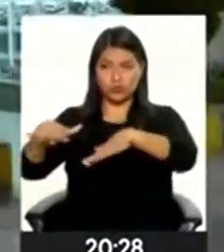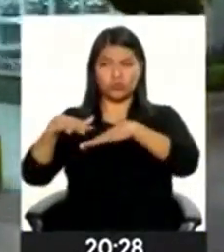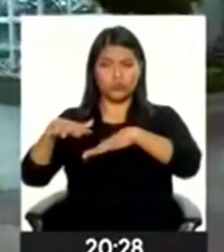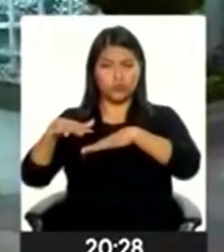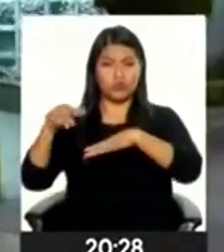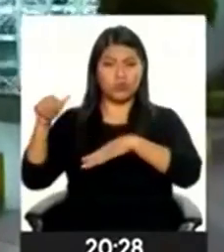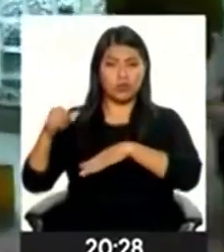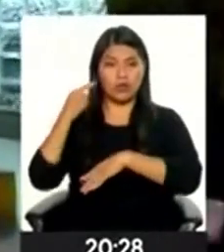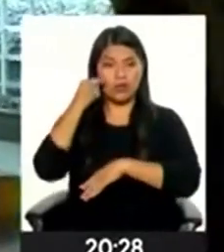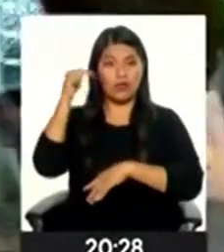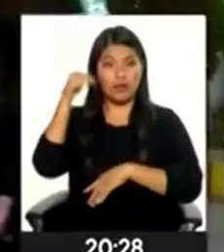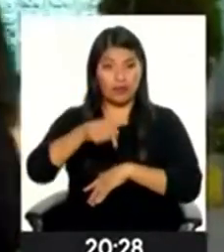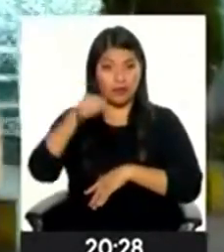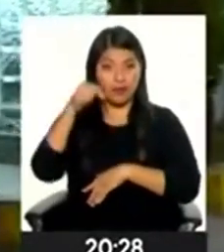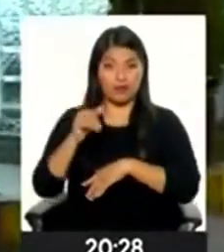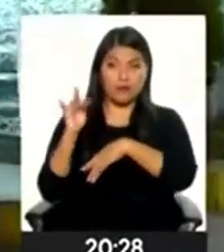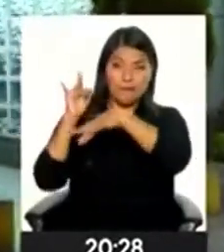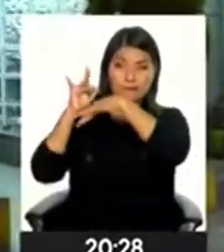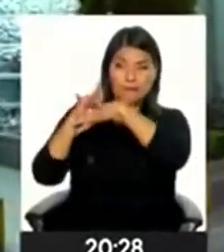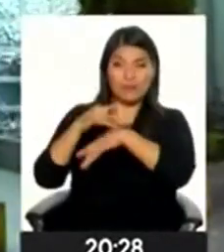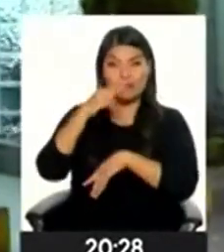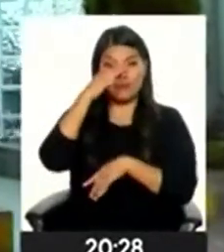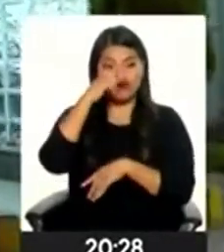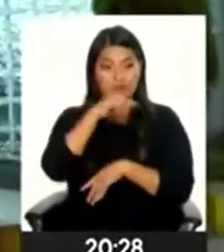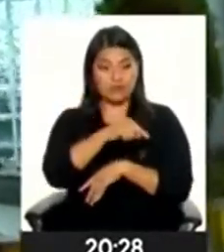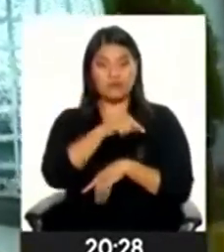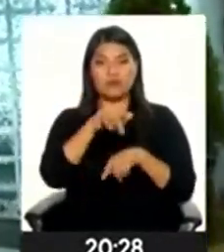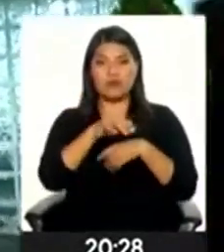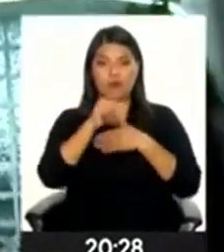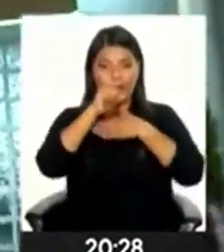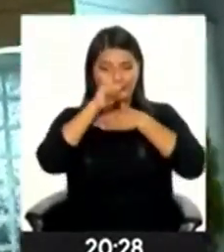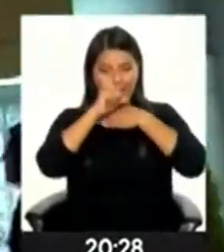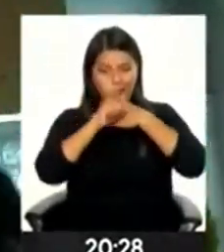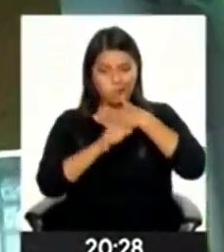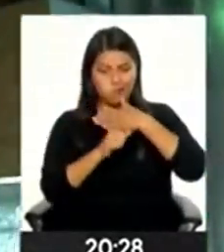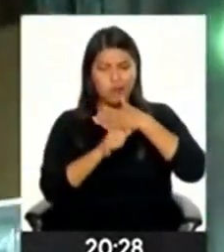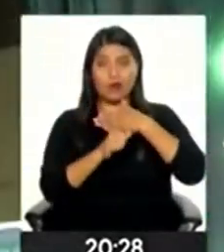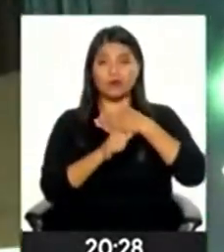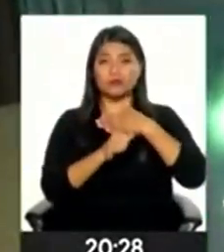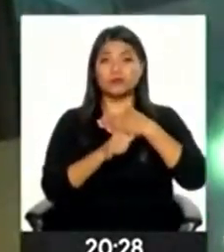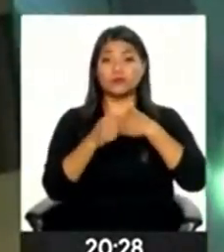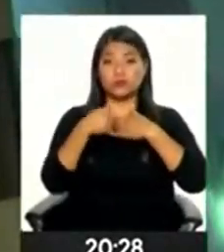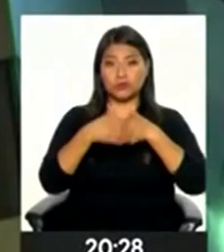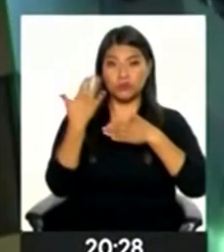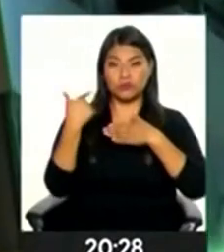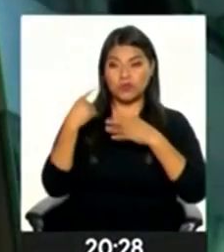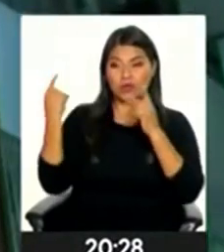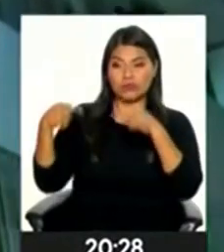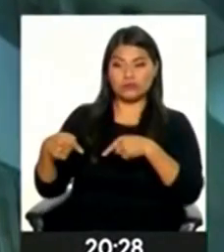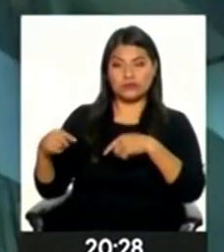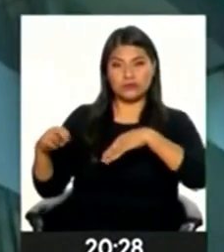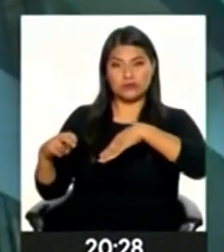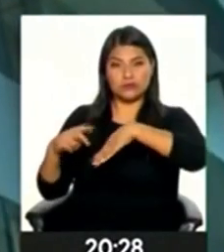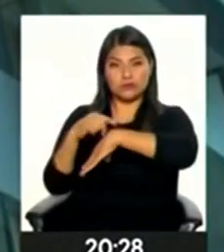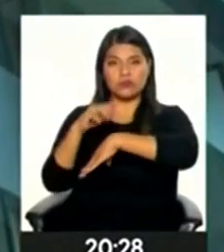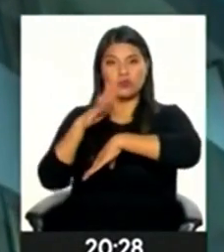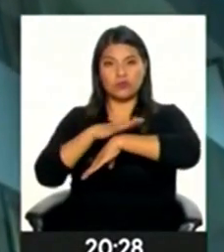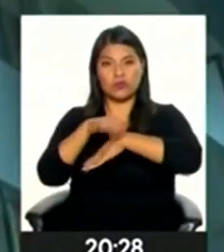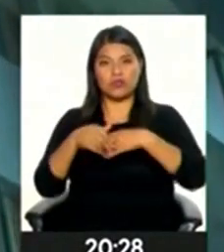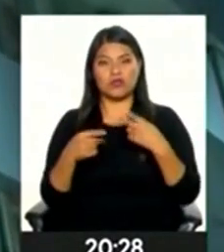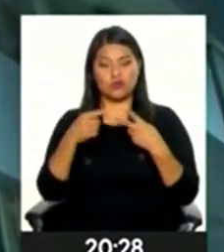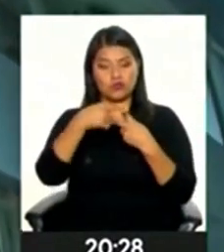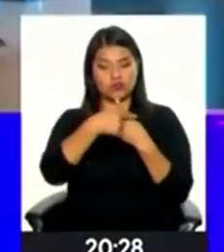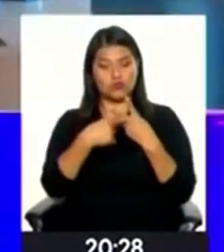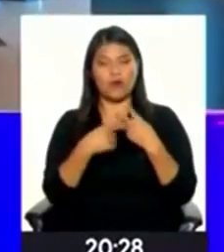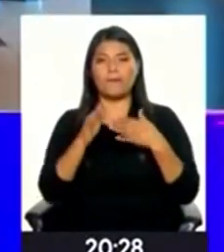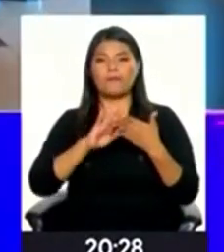comercial, donde esta madrugada el pequeño ha sido operado porque en el accidente él perdió 2 dedos